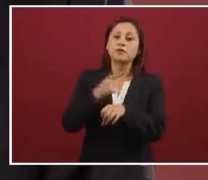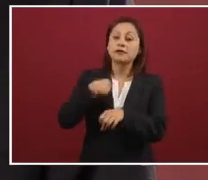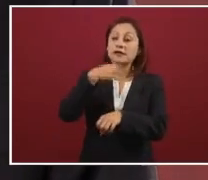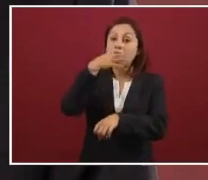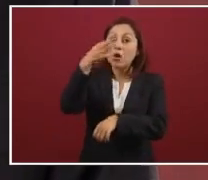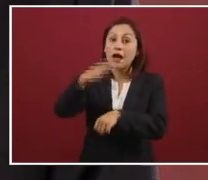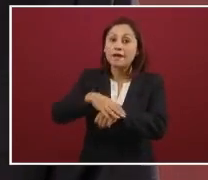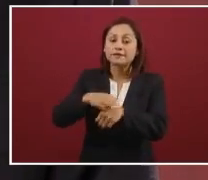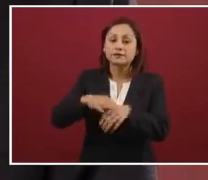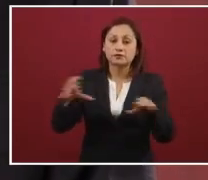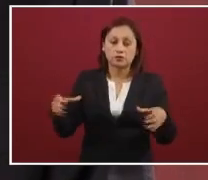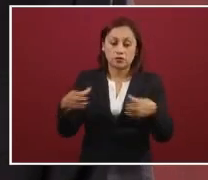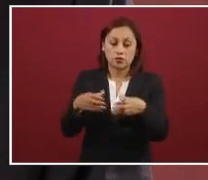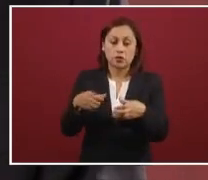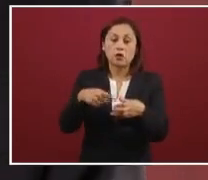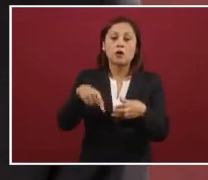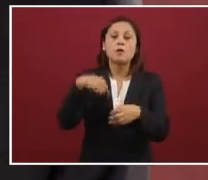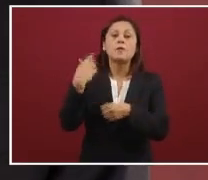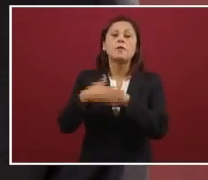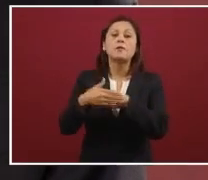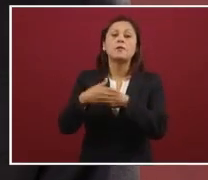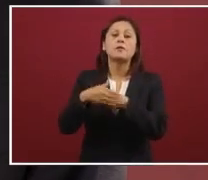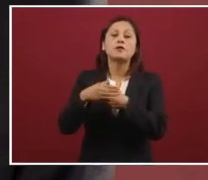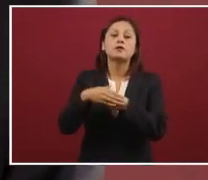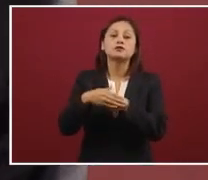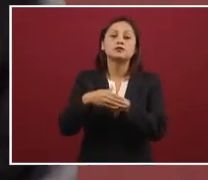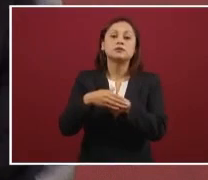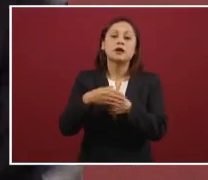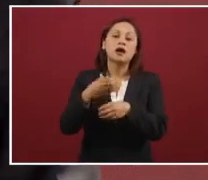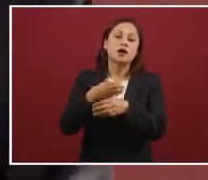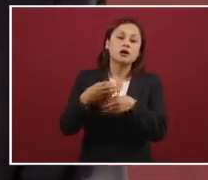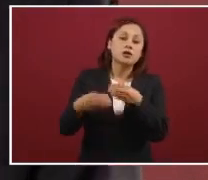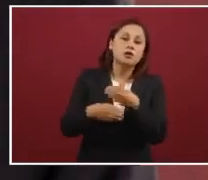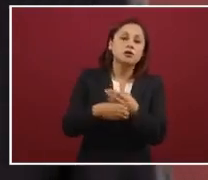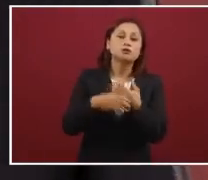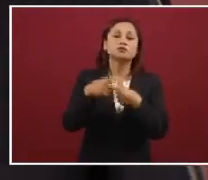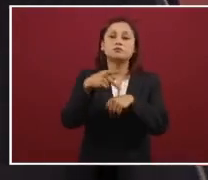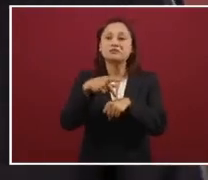las alhajas, y voy a aprovechar para